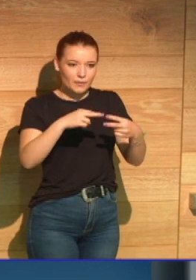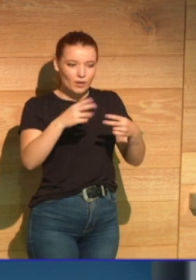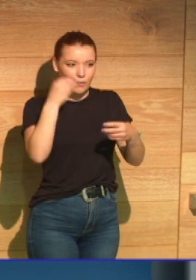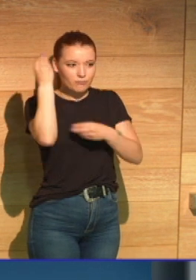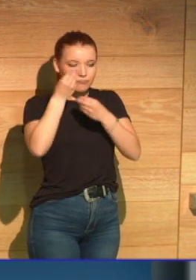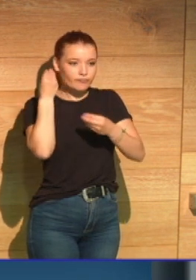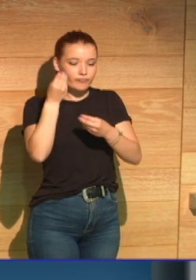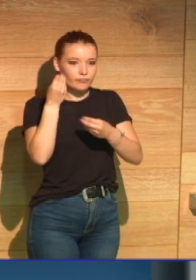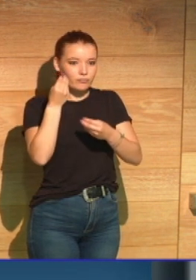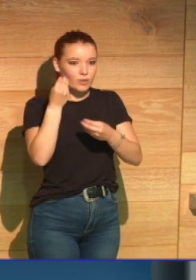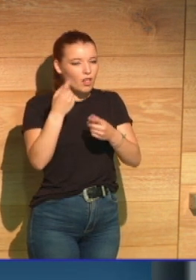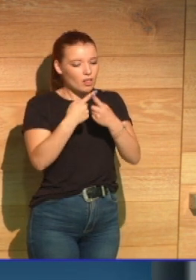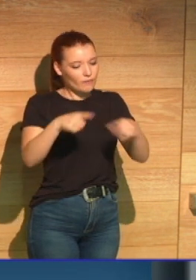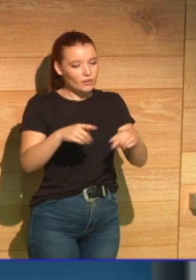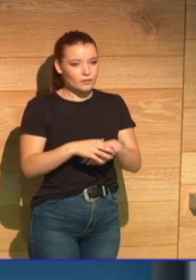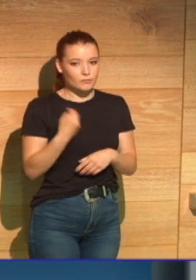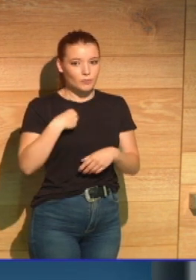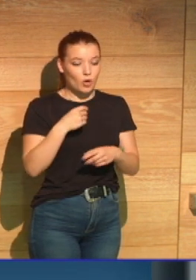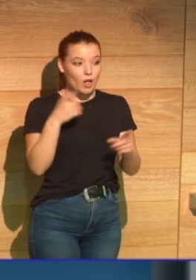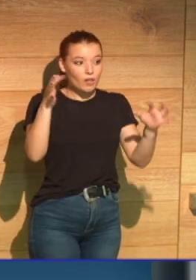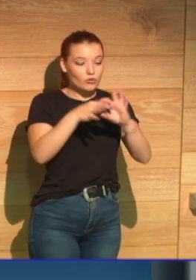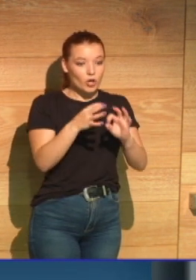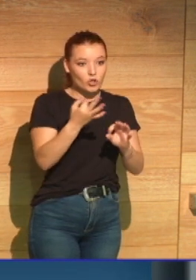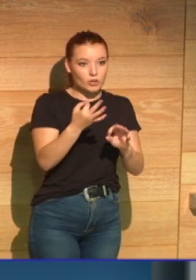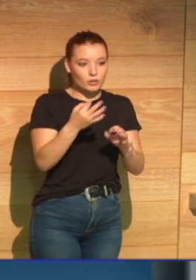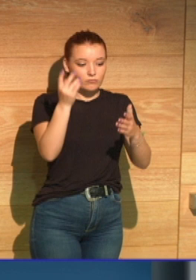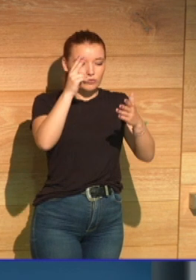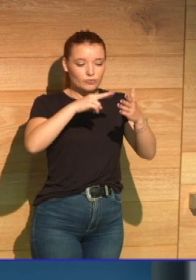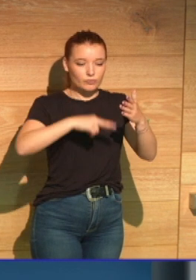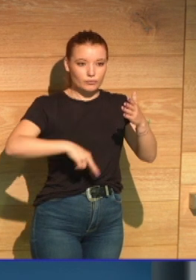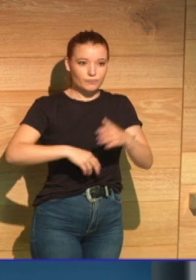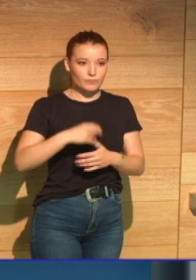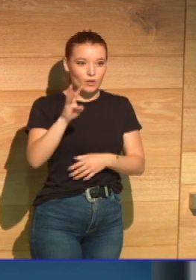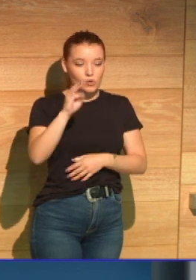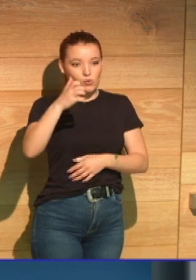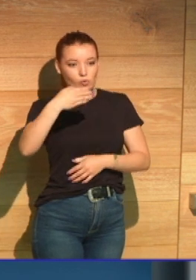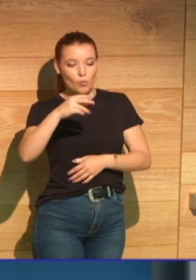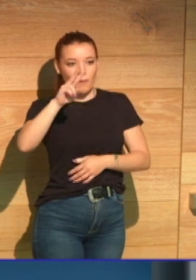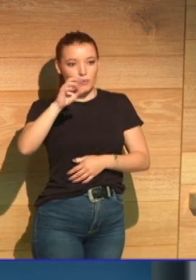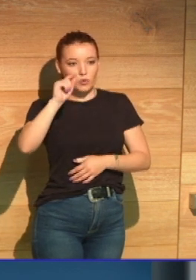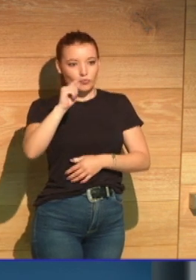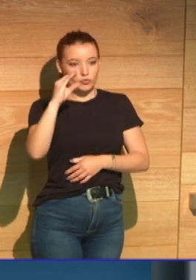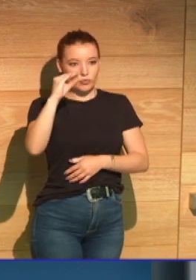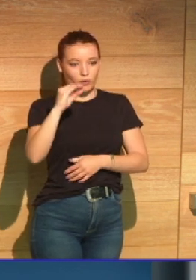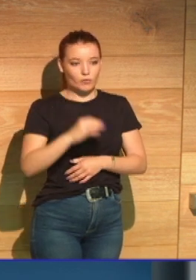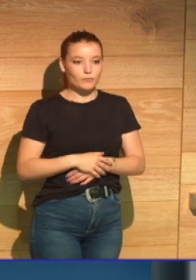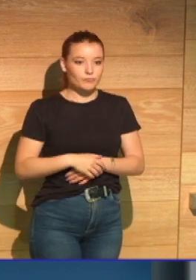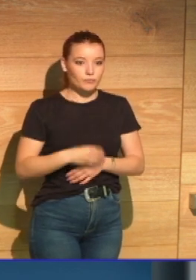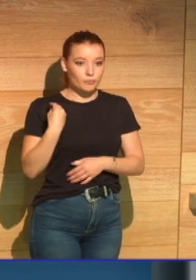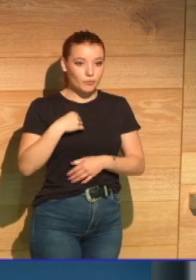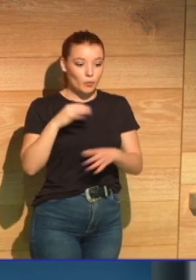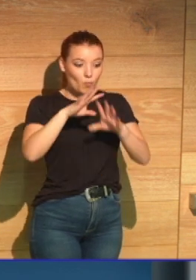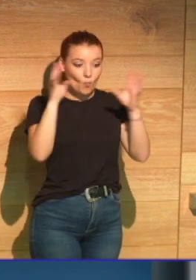estas maneras de leernos unos a otros. Pero una clave de esto es la web 2.0. Es decir, la idea de que en el mundo del Internet de